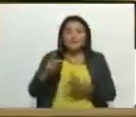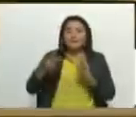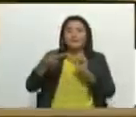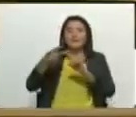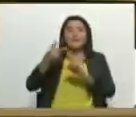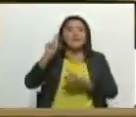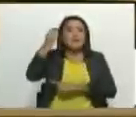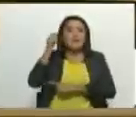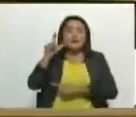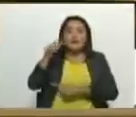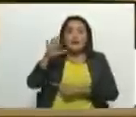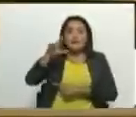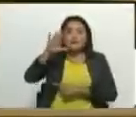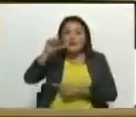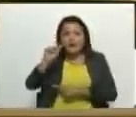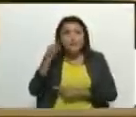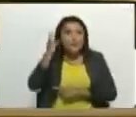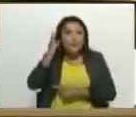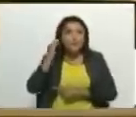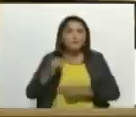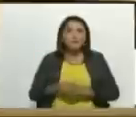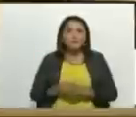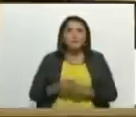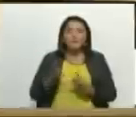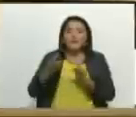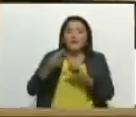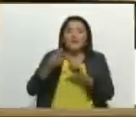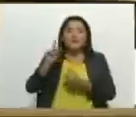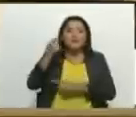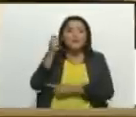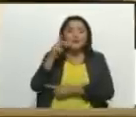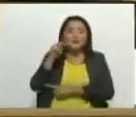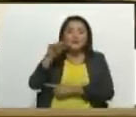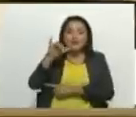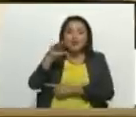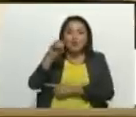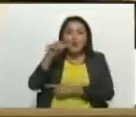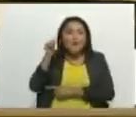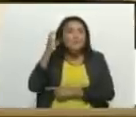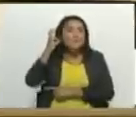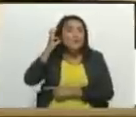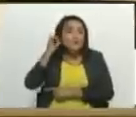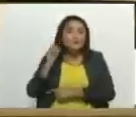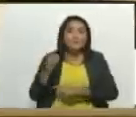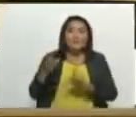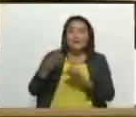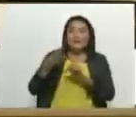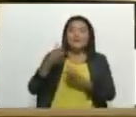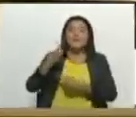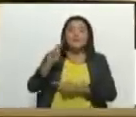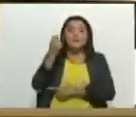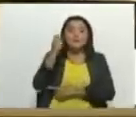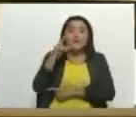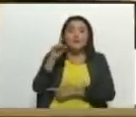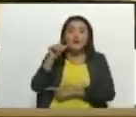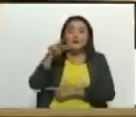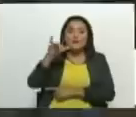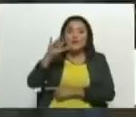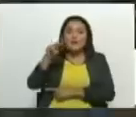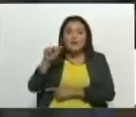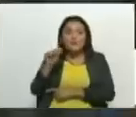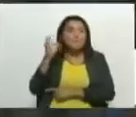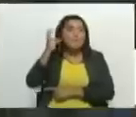diputada Grecia Colmenares, la diputada Niloa Delgado, la diputada Dayana